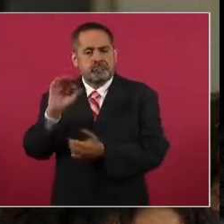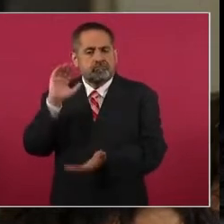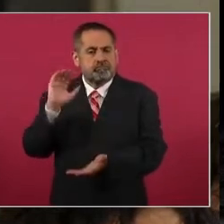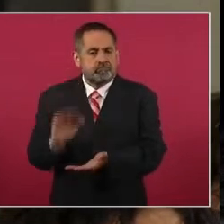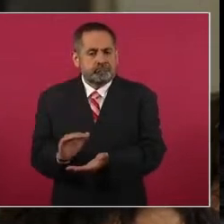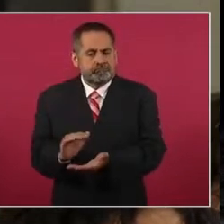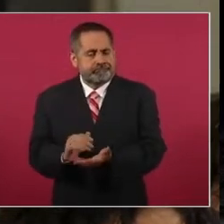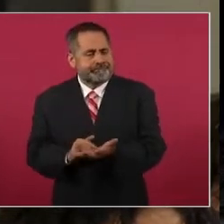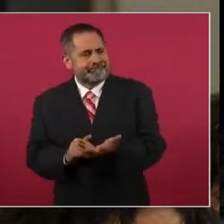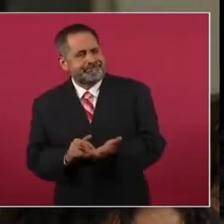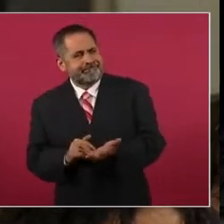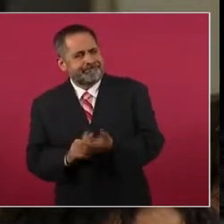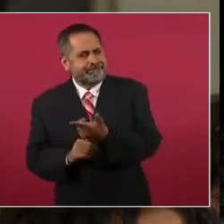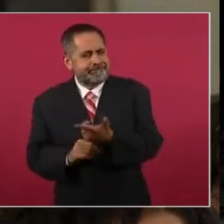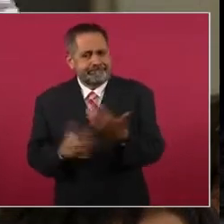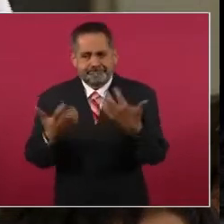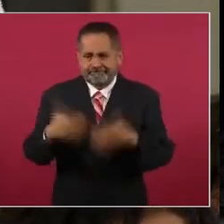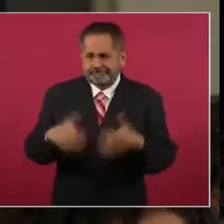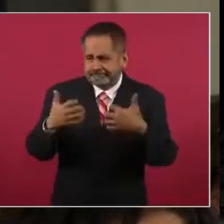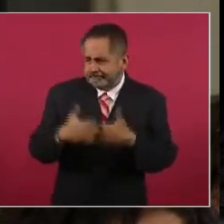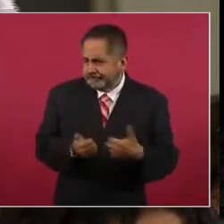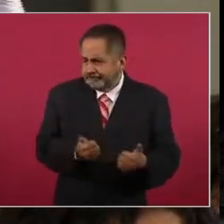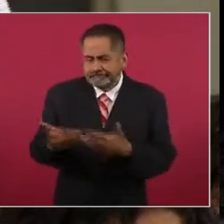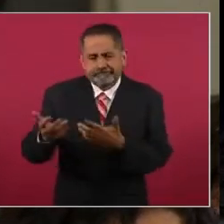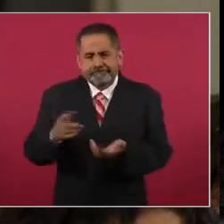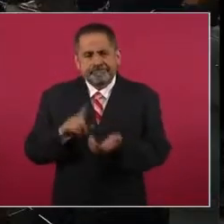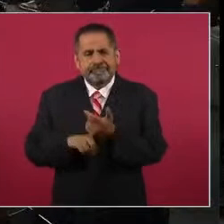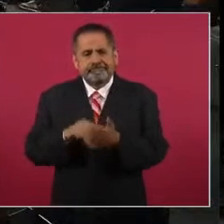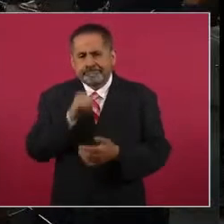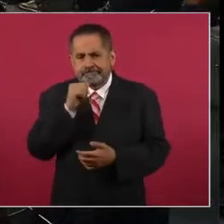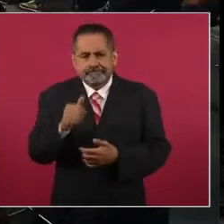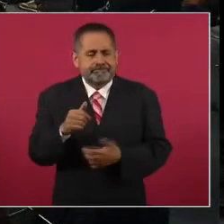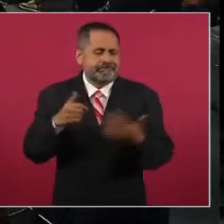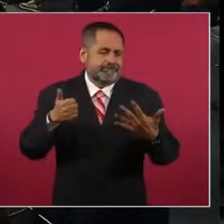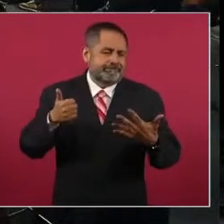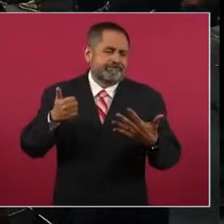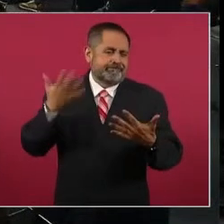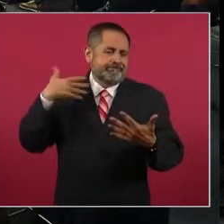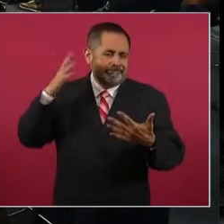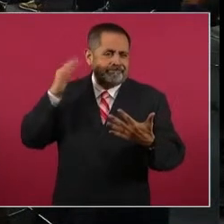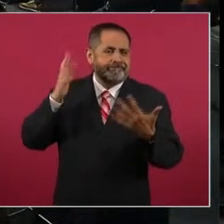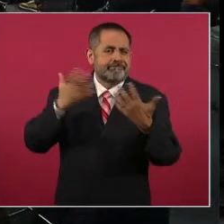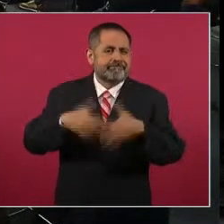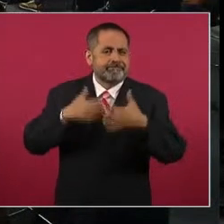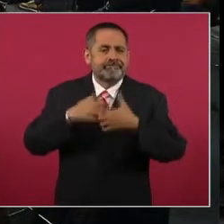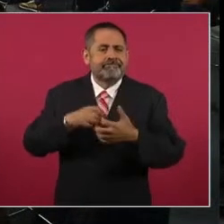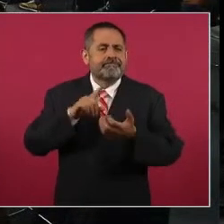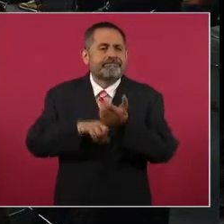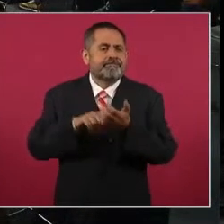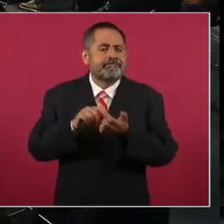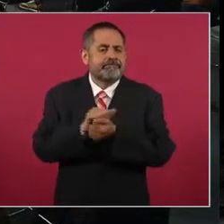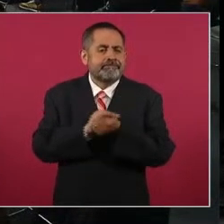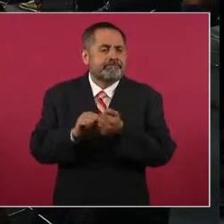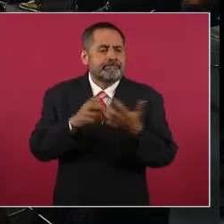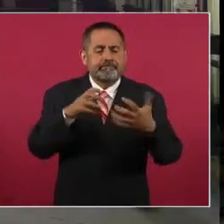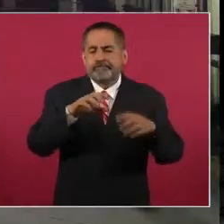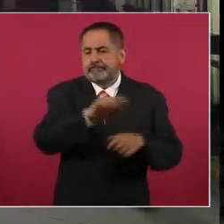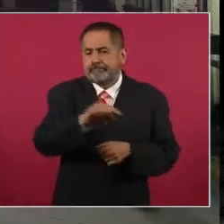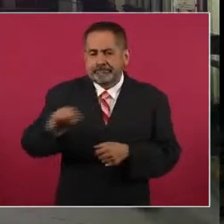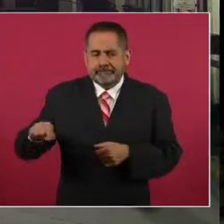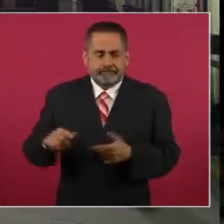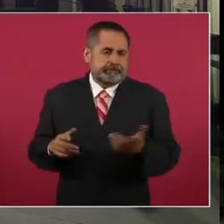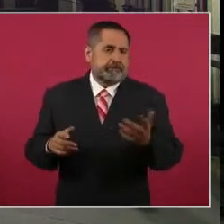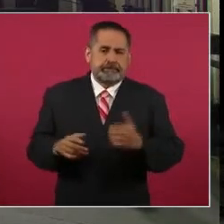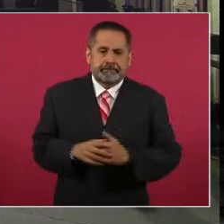su sexenio la producción de las refinerías de gasolina y siempre